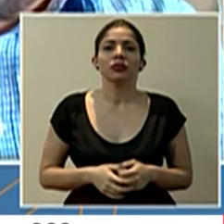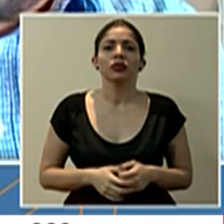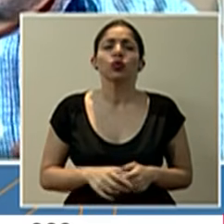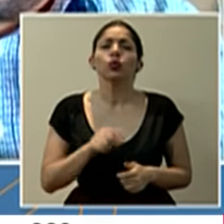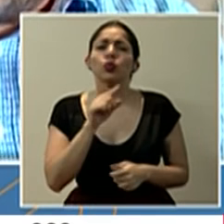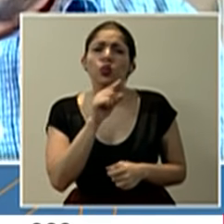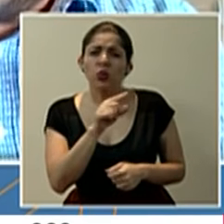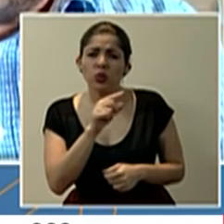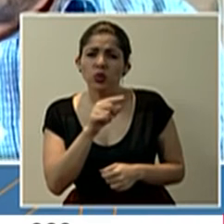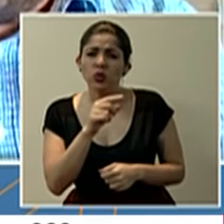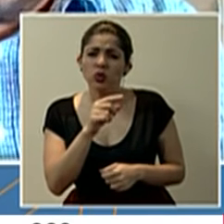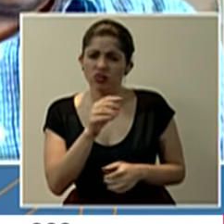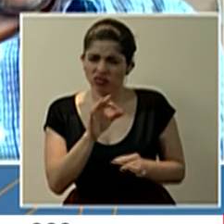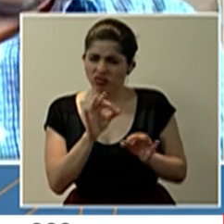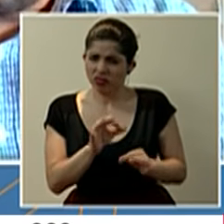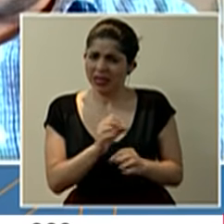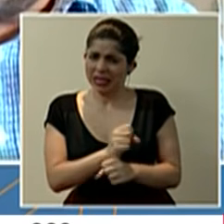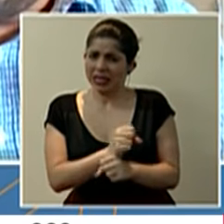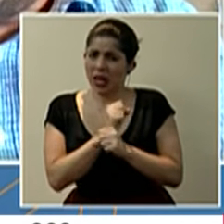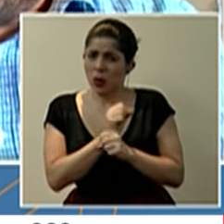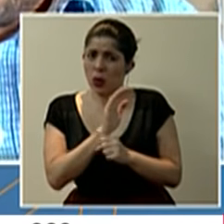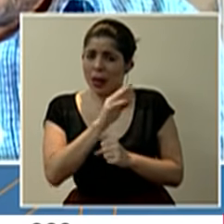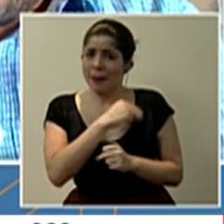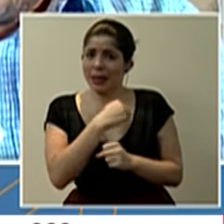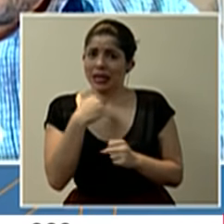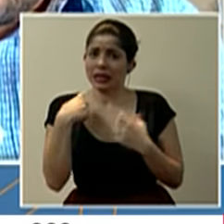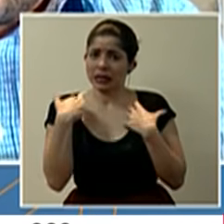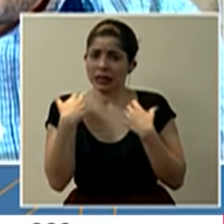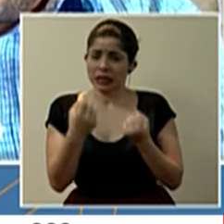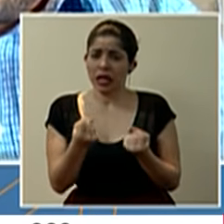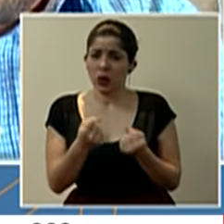¿Ustedes tienen la certeza desde el Ministerio de Salud